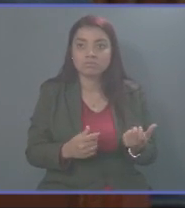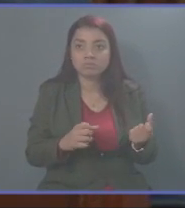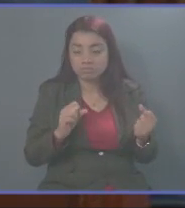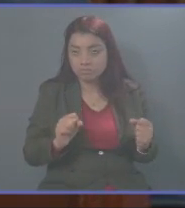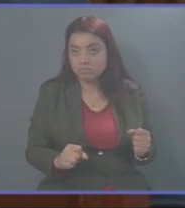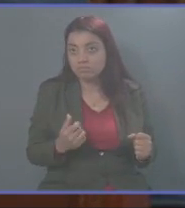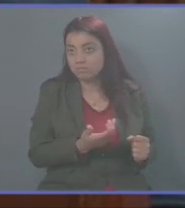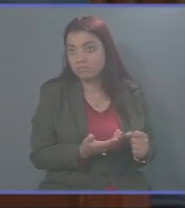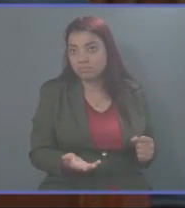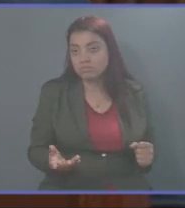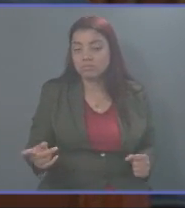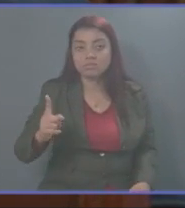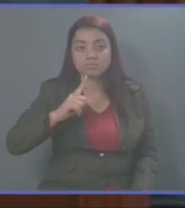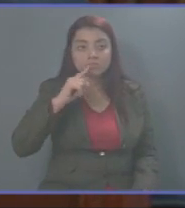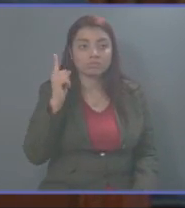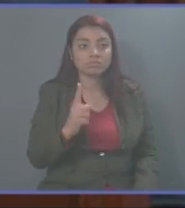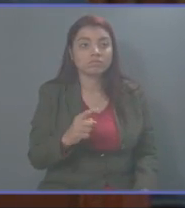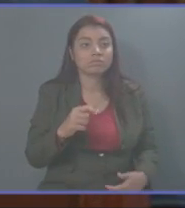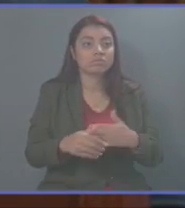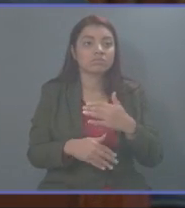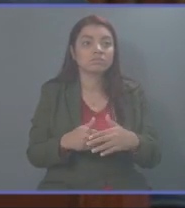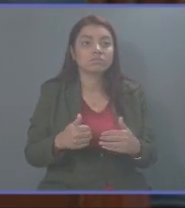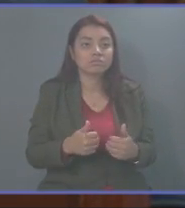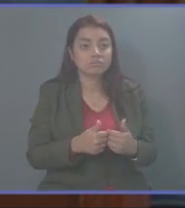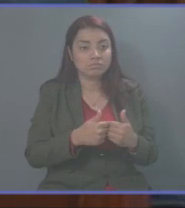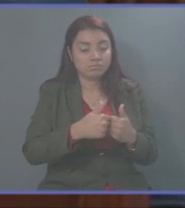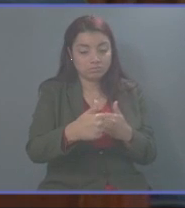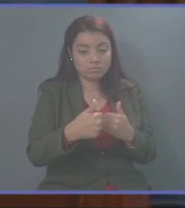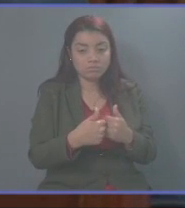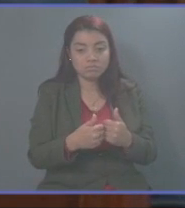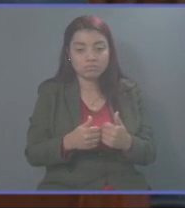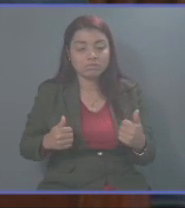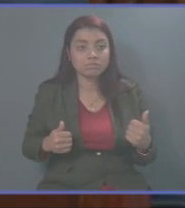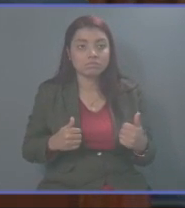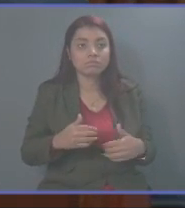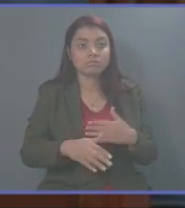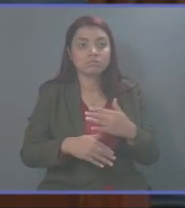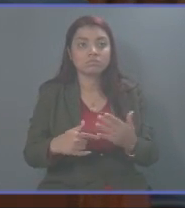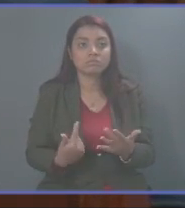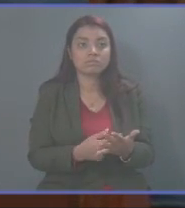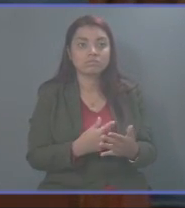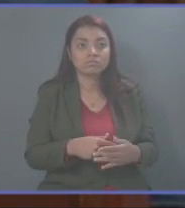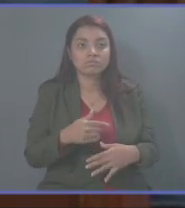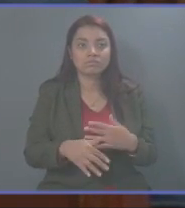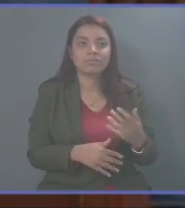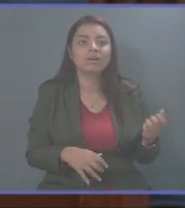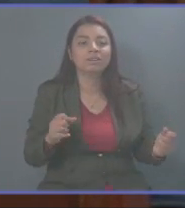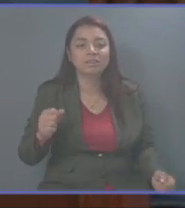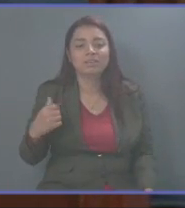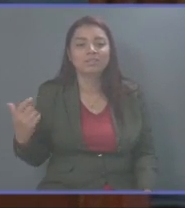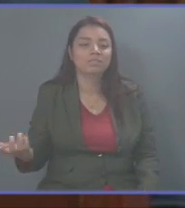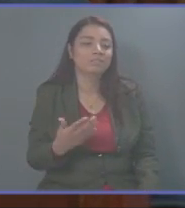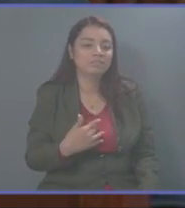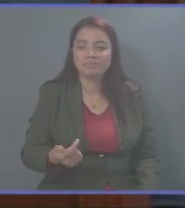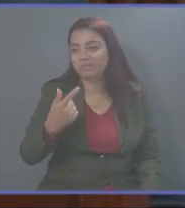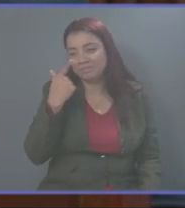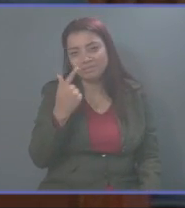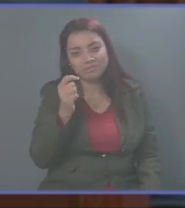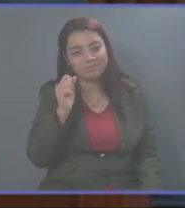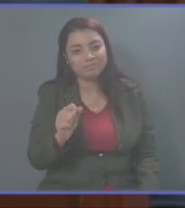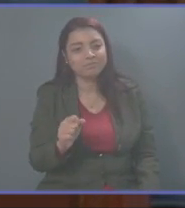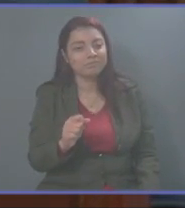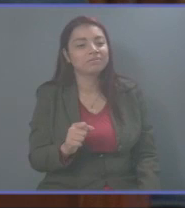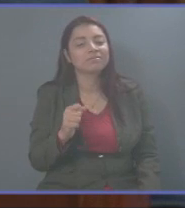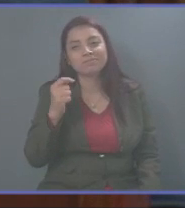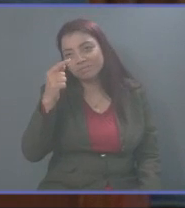de bienes, tendrán la obligación de efectuar la separación primaria en la fuente, de depositarlos en unidades de contención adecuados